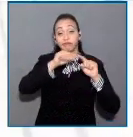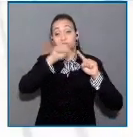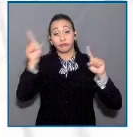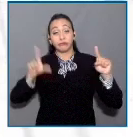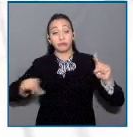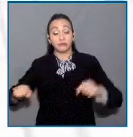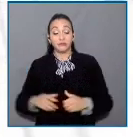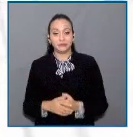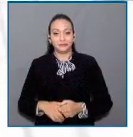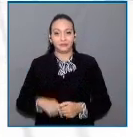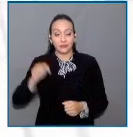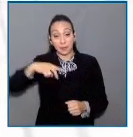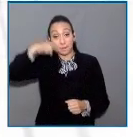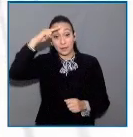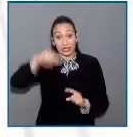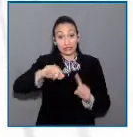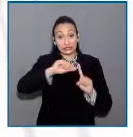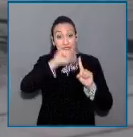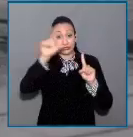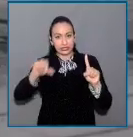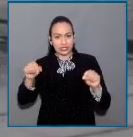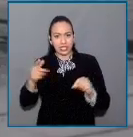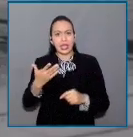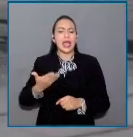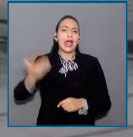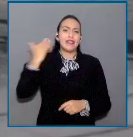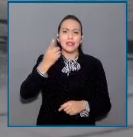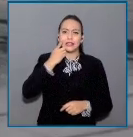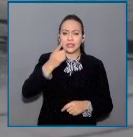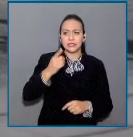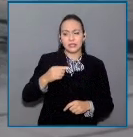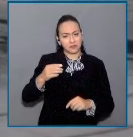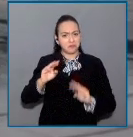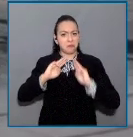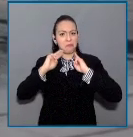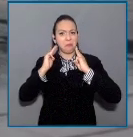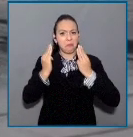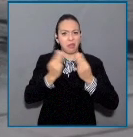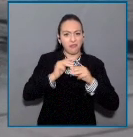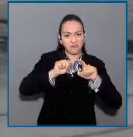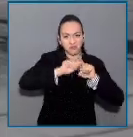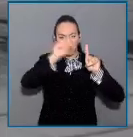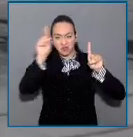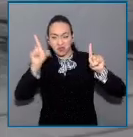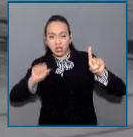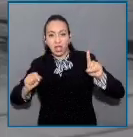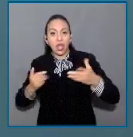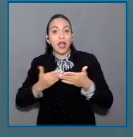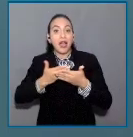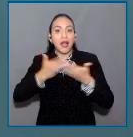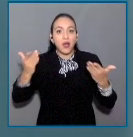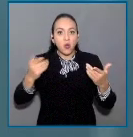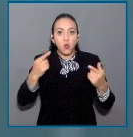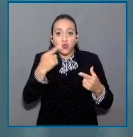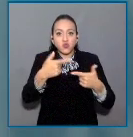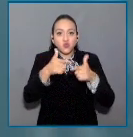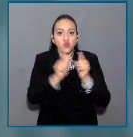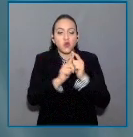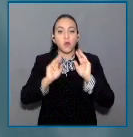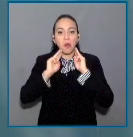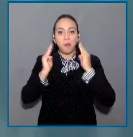México pasó de ser un país de grandes cárteles a uno de pequeñas células de brazos armados, denunciaron